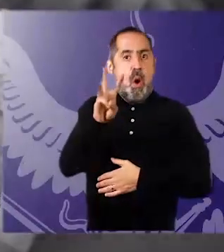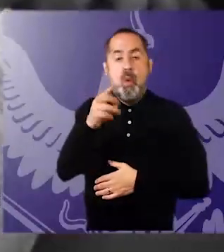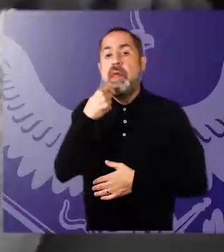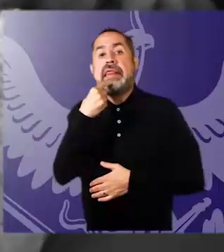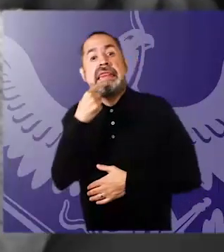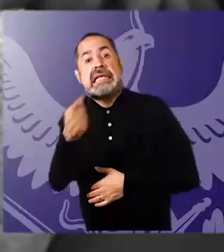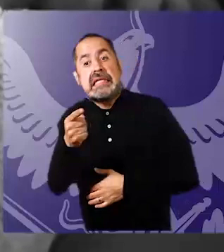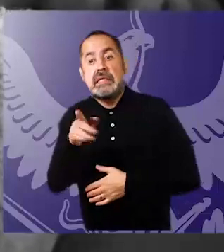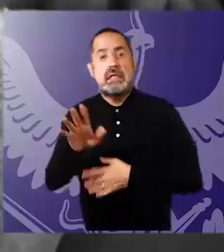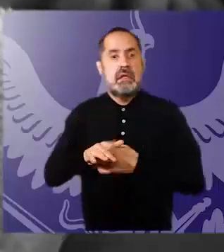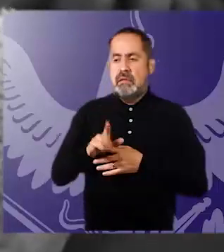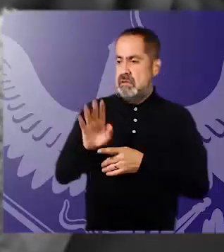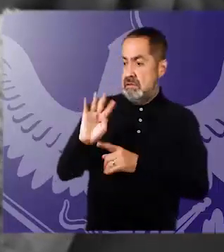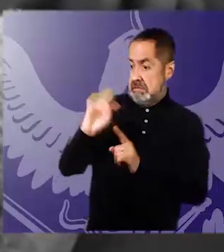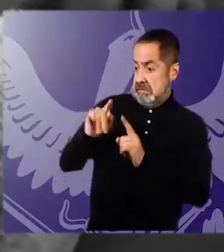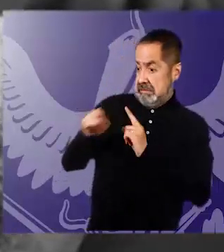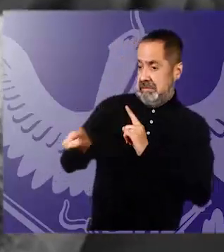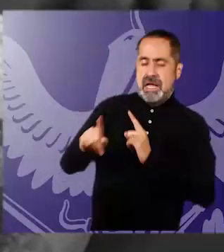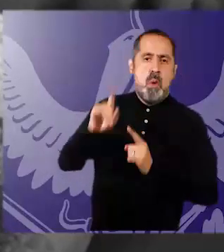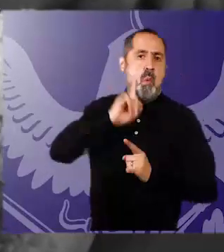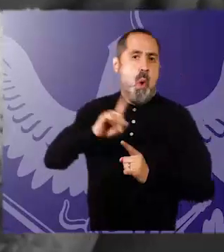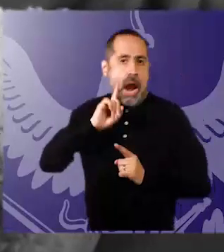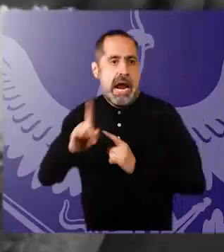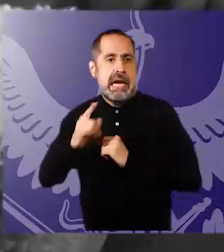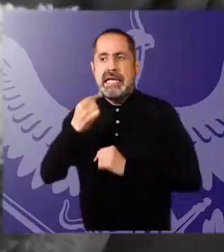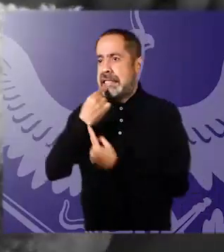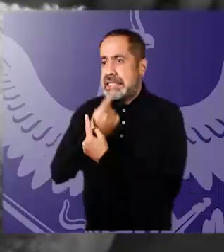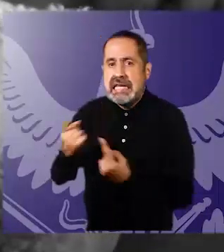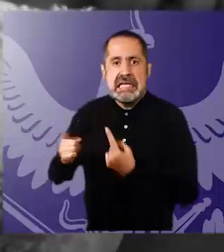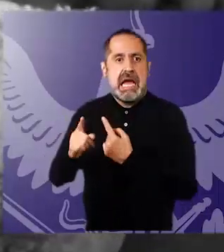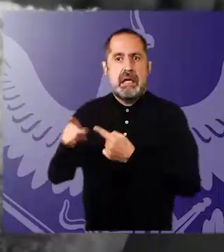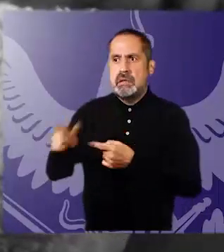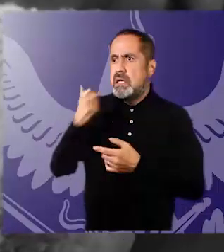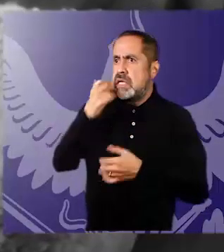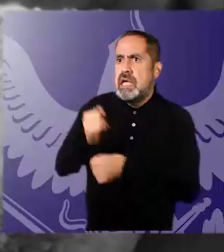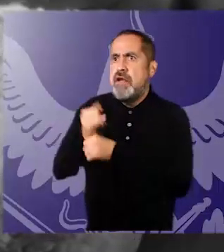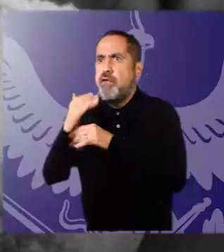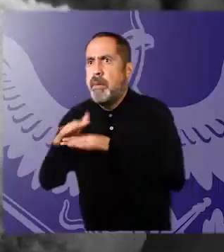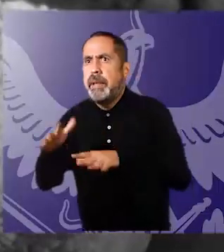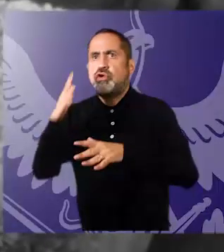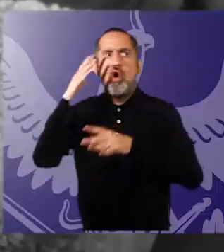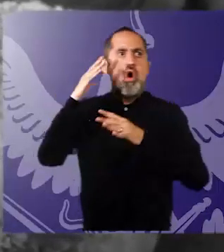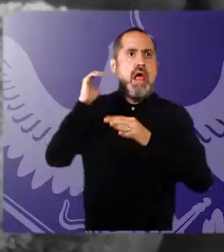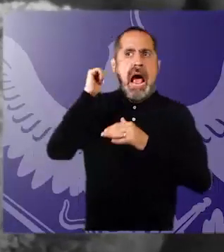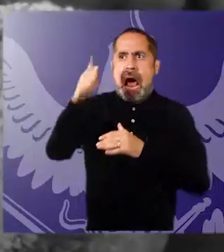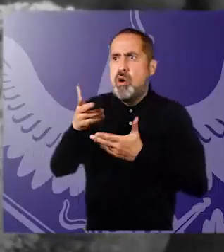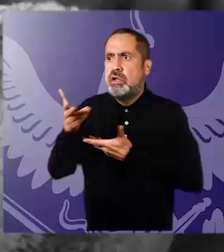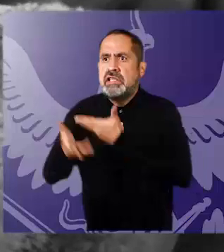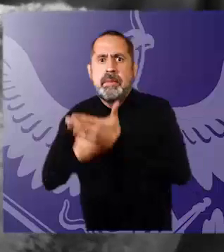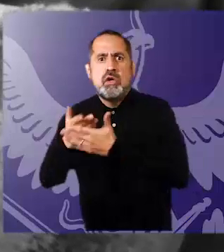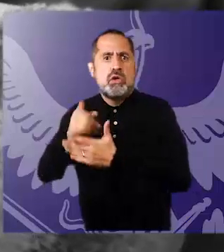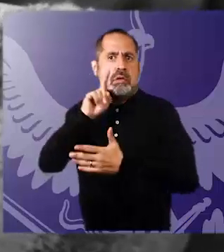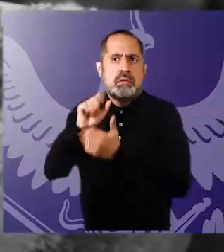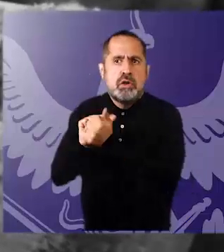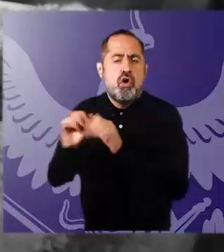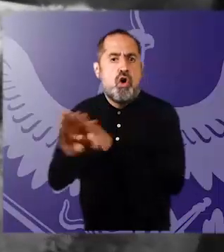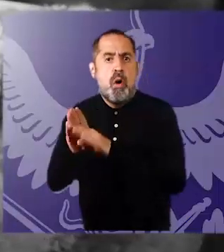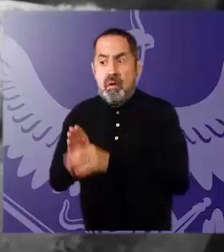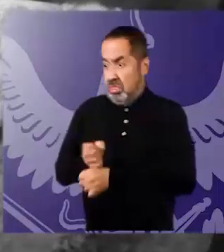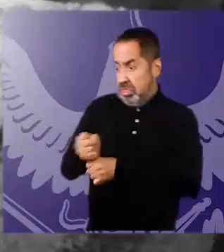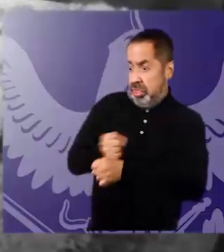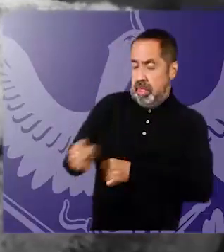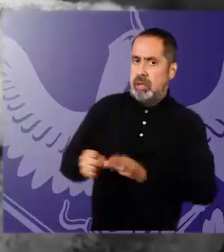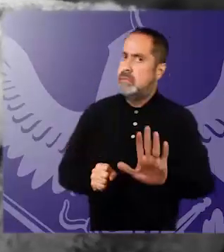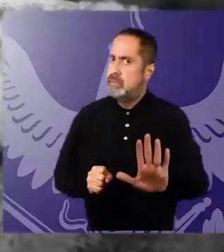Mujer refiere que el maltrato hacia las mujeres y las niñas que buscan información sobre salud, bienes y servicios